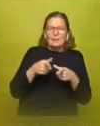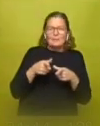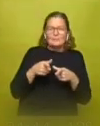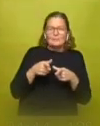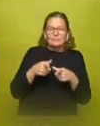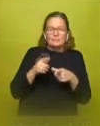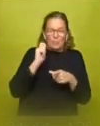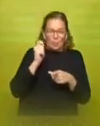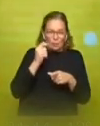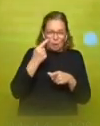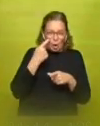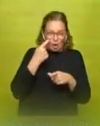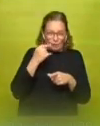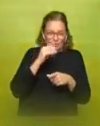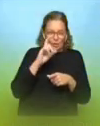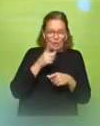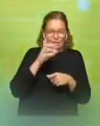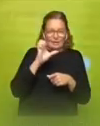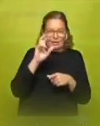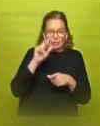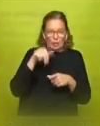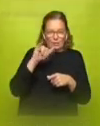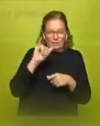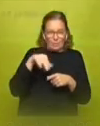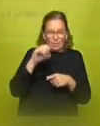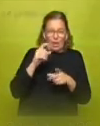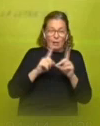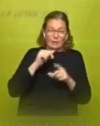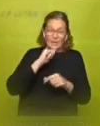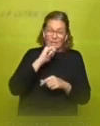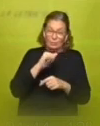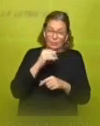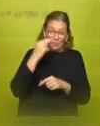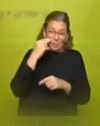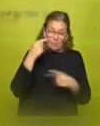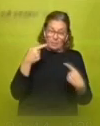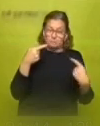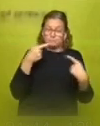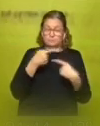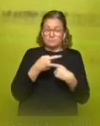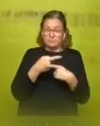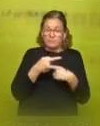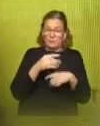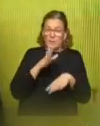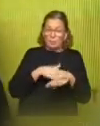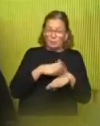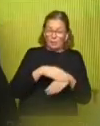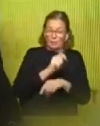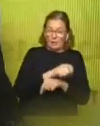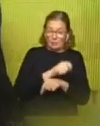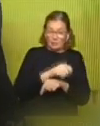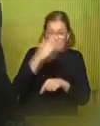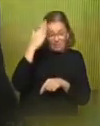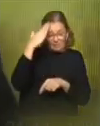es público, Jerónimo, que hiciste algunas denuncias a propósito de amenazas que recibiste, que están en manos de la justicia, y